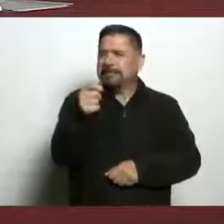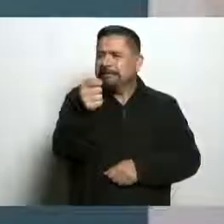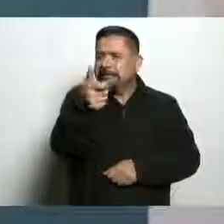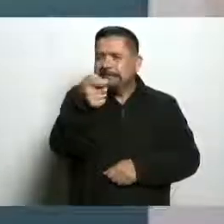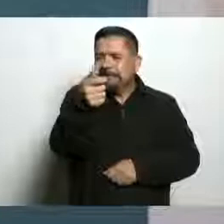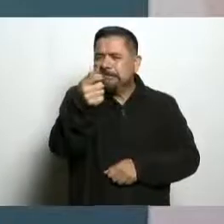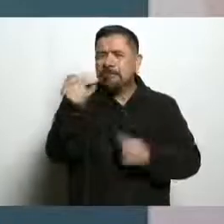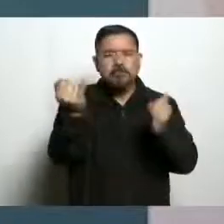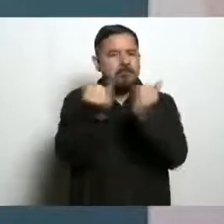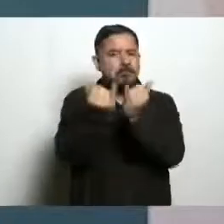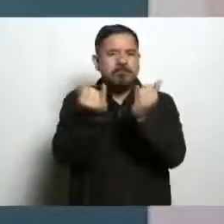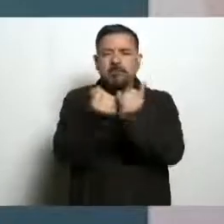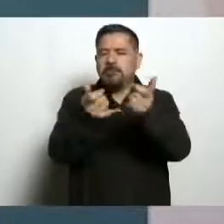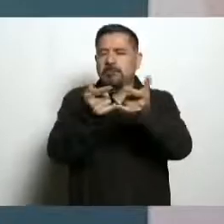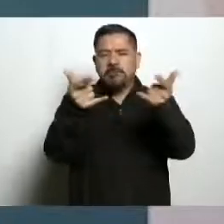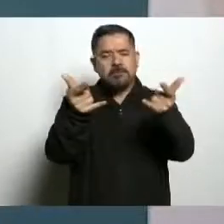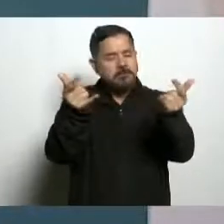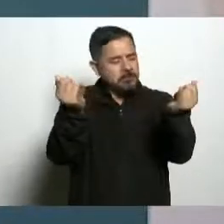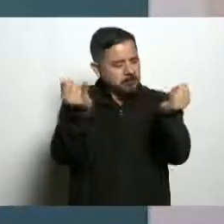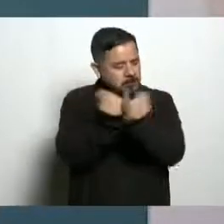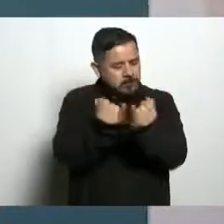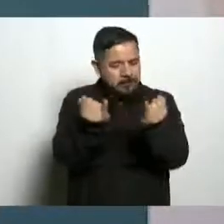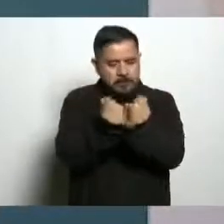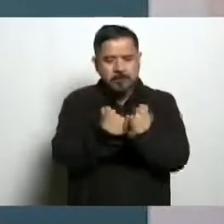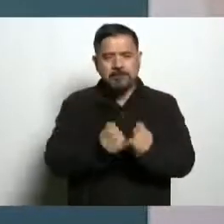misma historia.